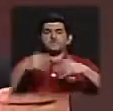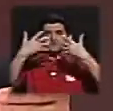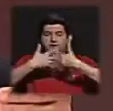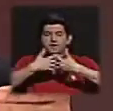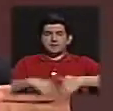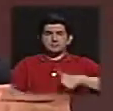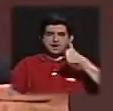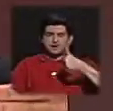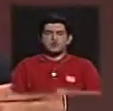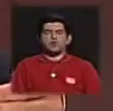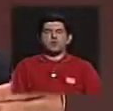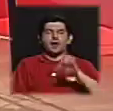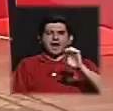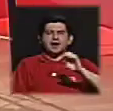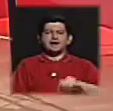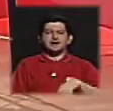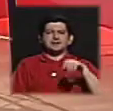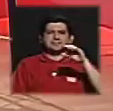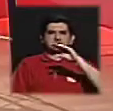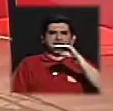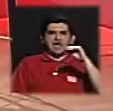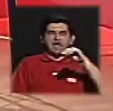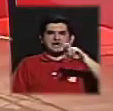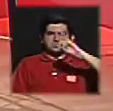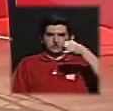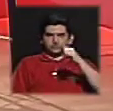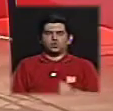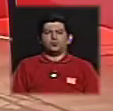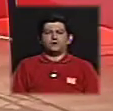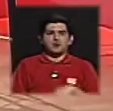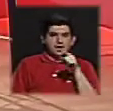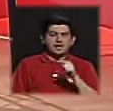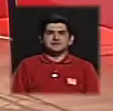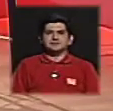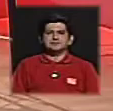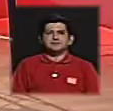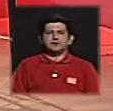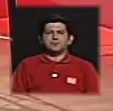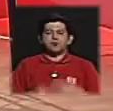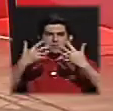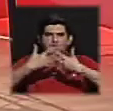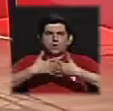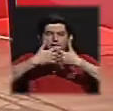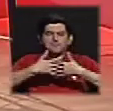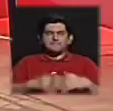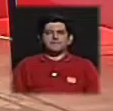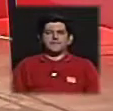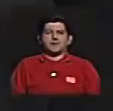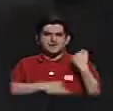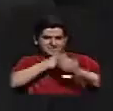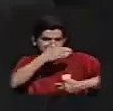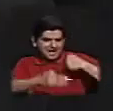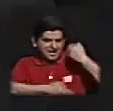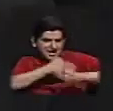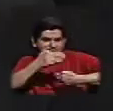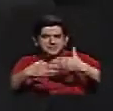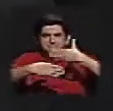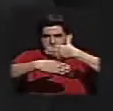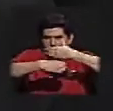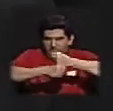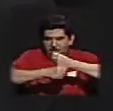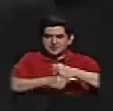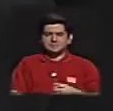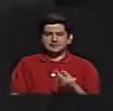la empresa Ernst & Young como unidad ejecutora, unidad de gestión